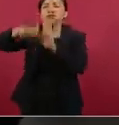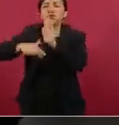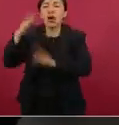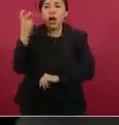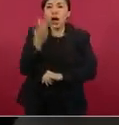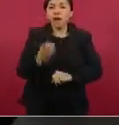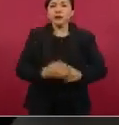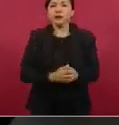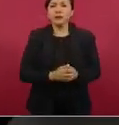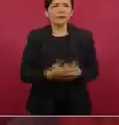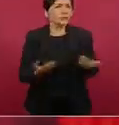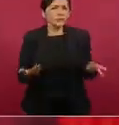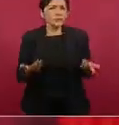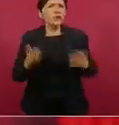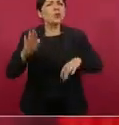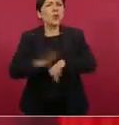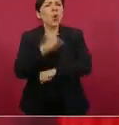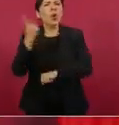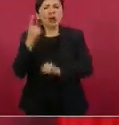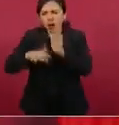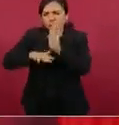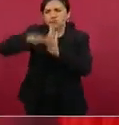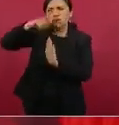qué mantenían siempre llenos los vasos?